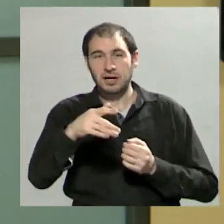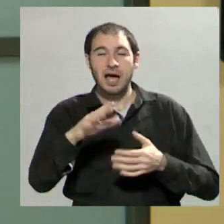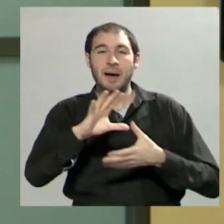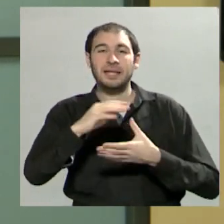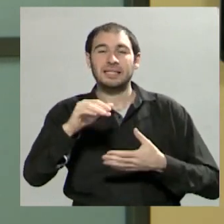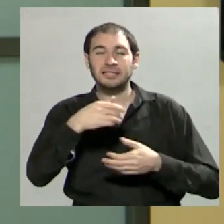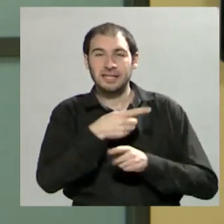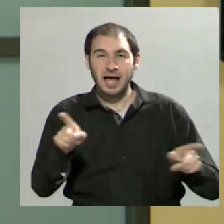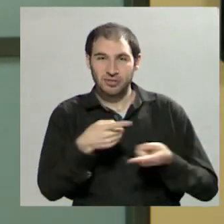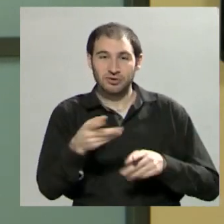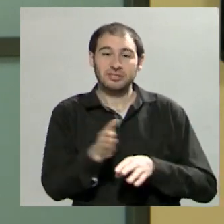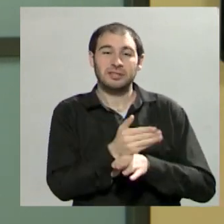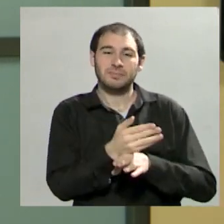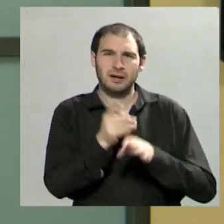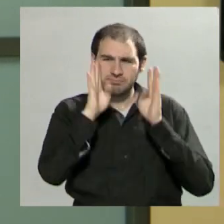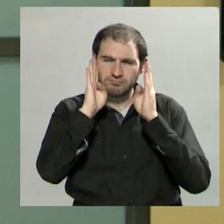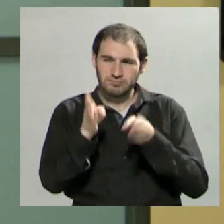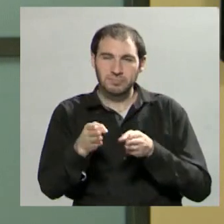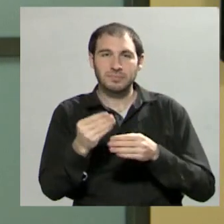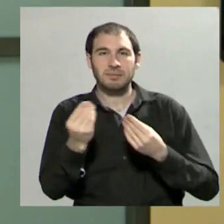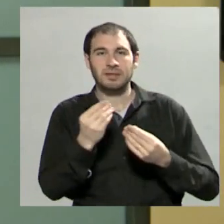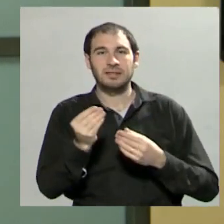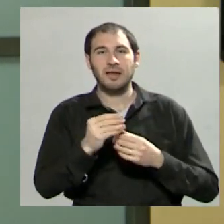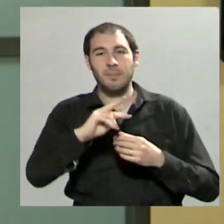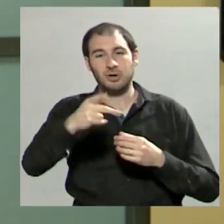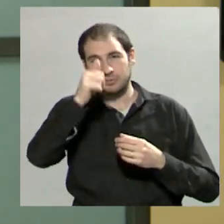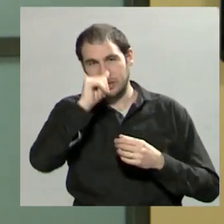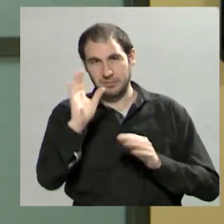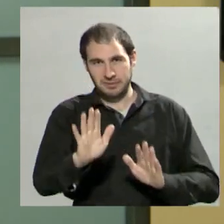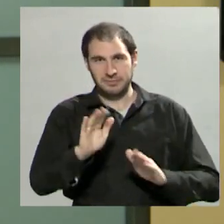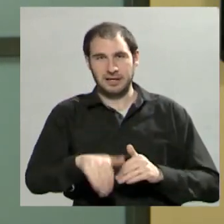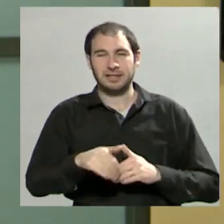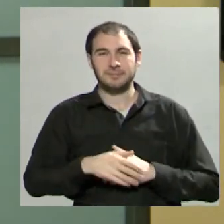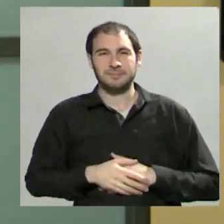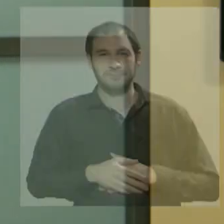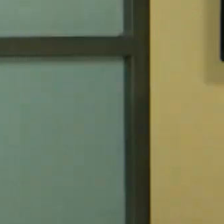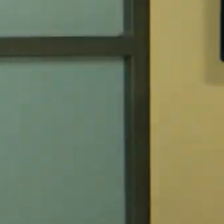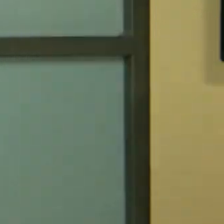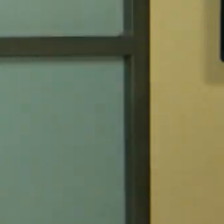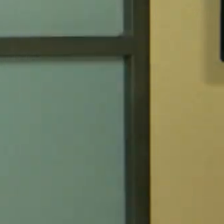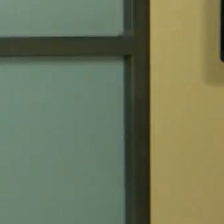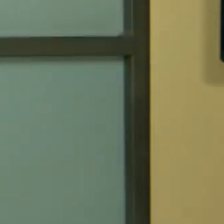Americanto. Empezamos desde tempranito ya pensando lo que se viene para el próximo fin de semana. Quédate con nosotros un ratito más.